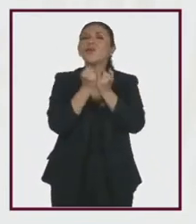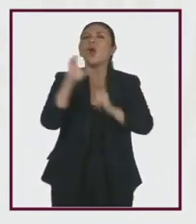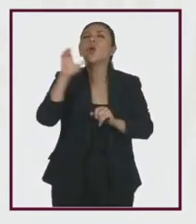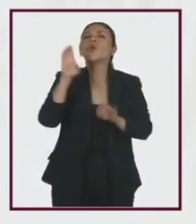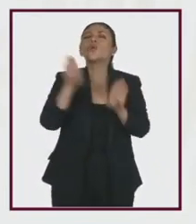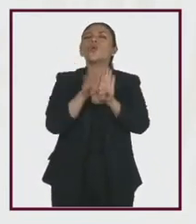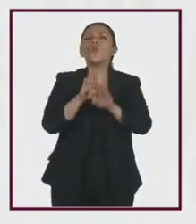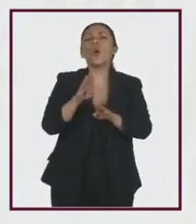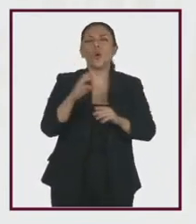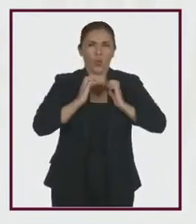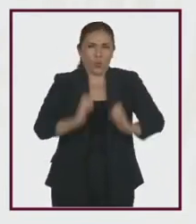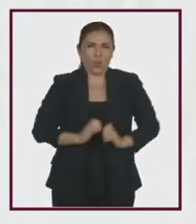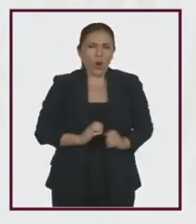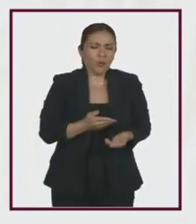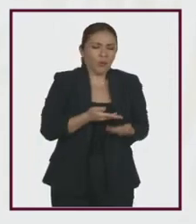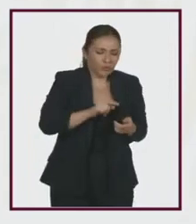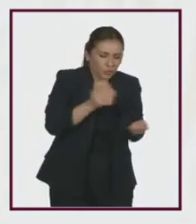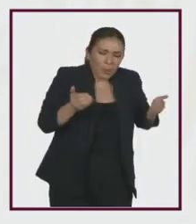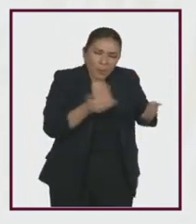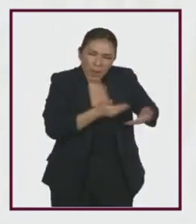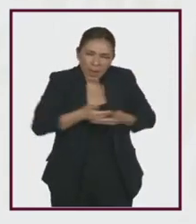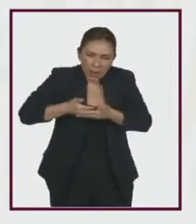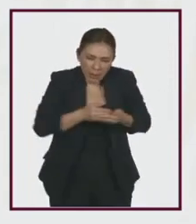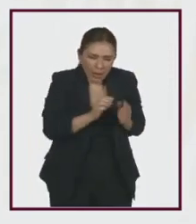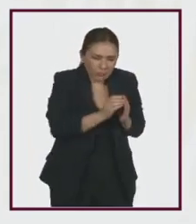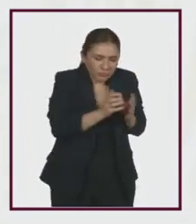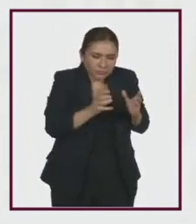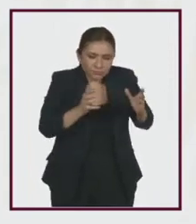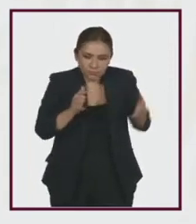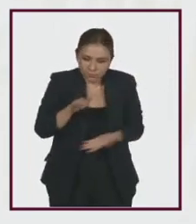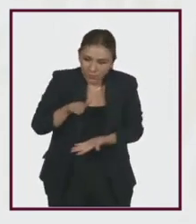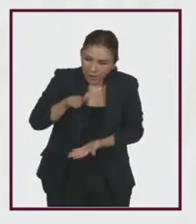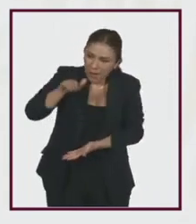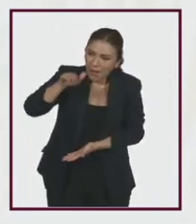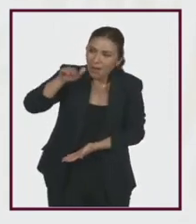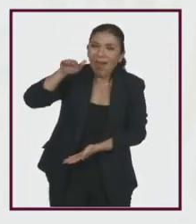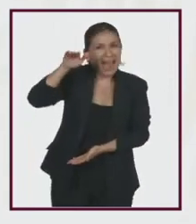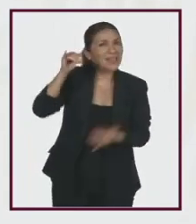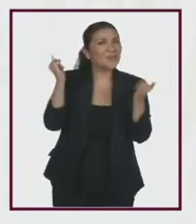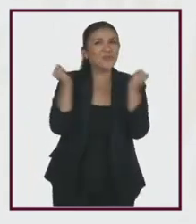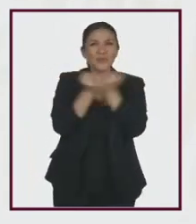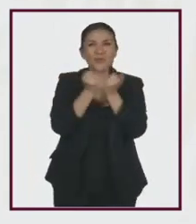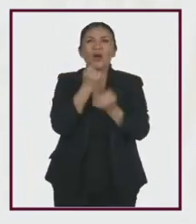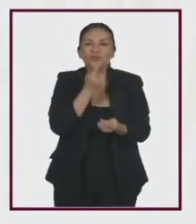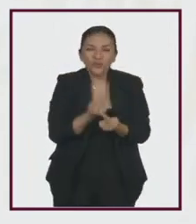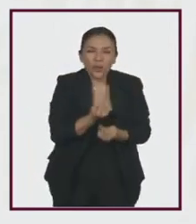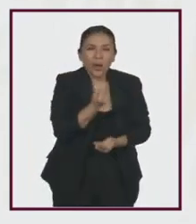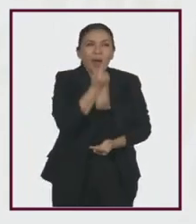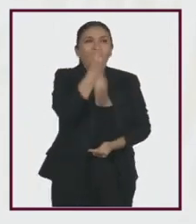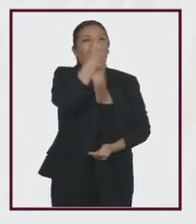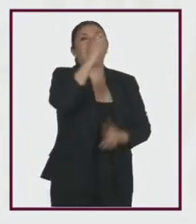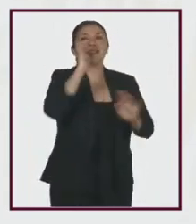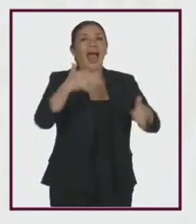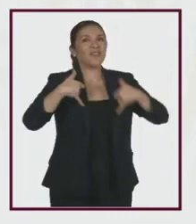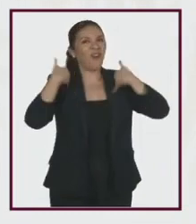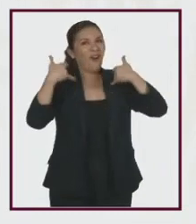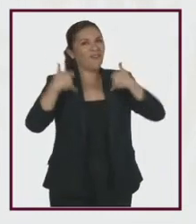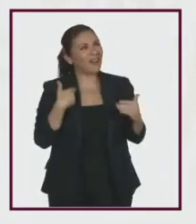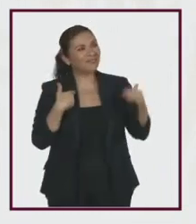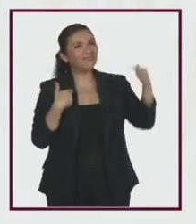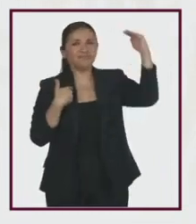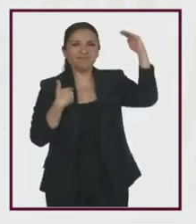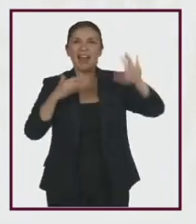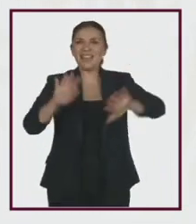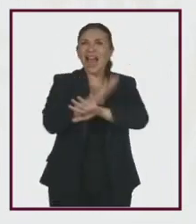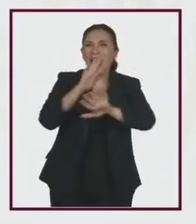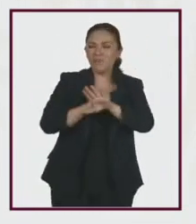etapa de crecimiento corporal durante los primeros años de nuestra infancia y llegamos a la adolescencia y empezamos a cambiar